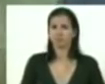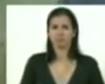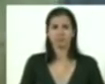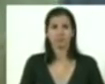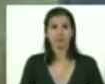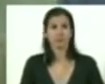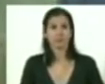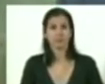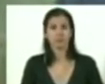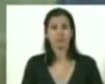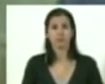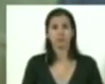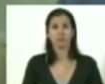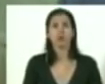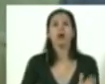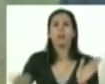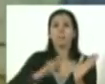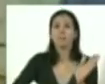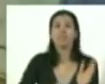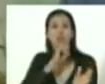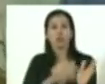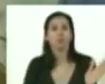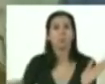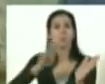que el ciclo histórico se repite